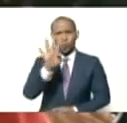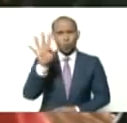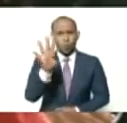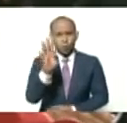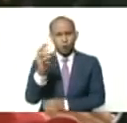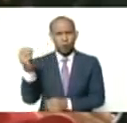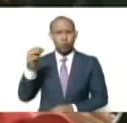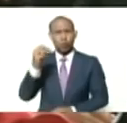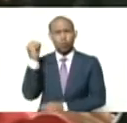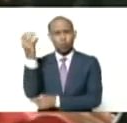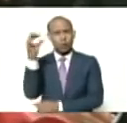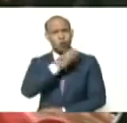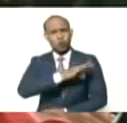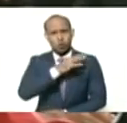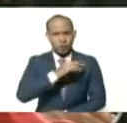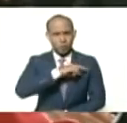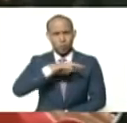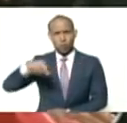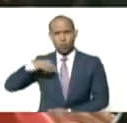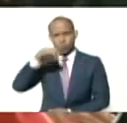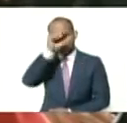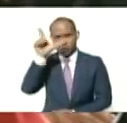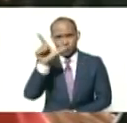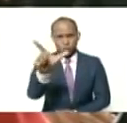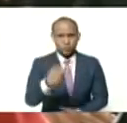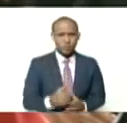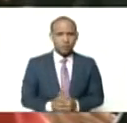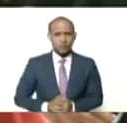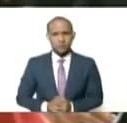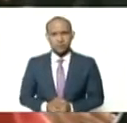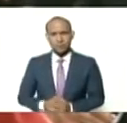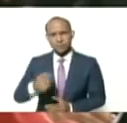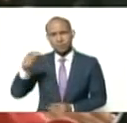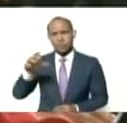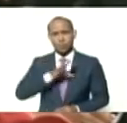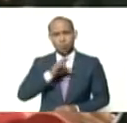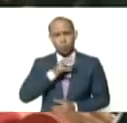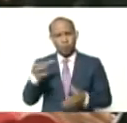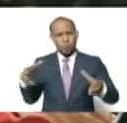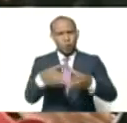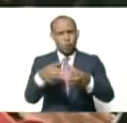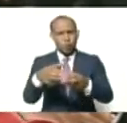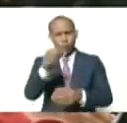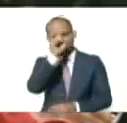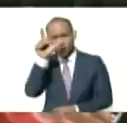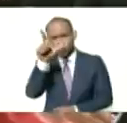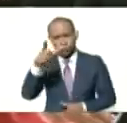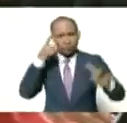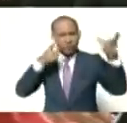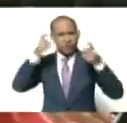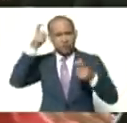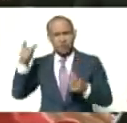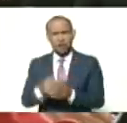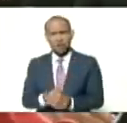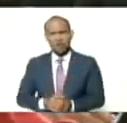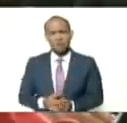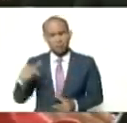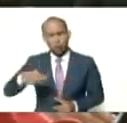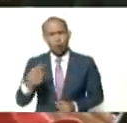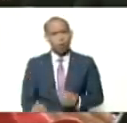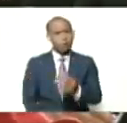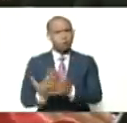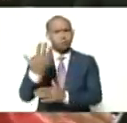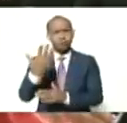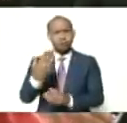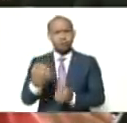Congreso Socialista de nuestro partido, el Partido de Chávez. Dicho encuentro, desarrollado hoy